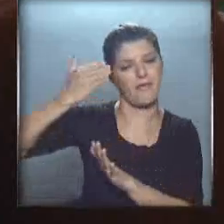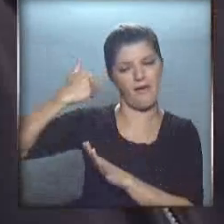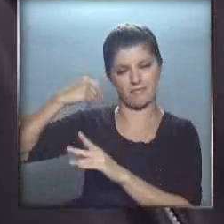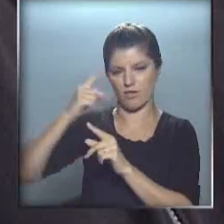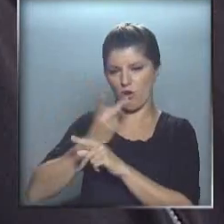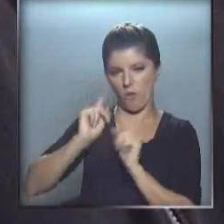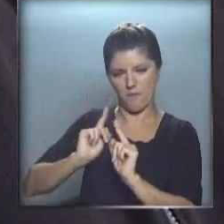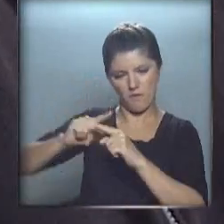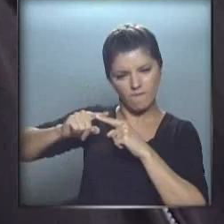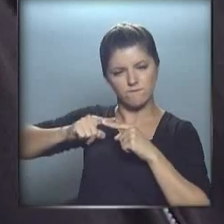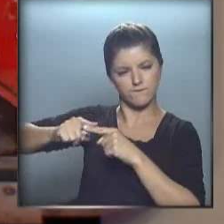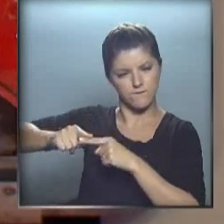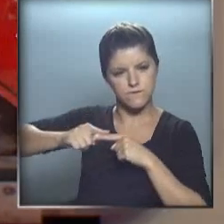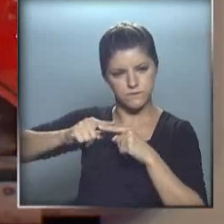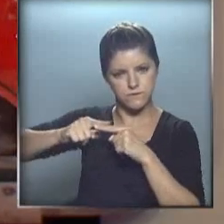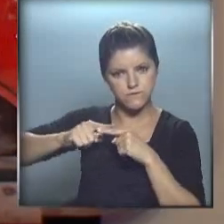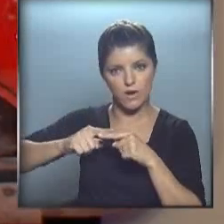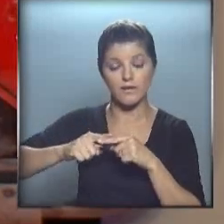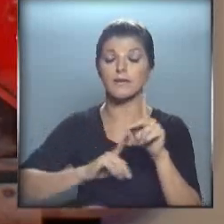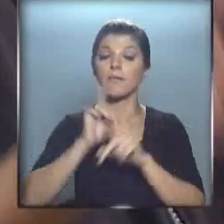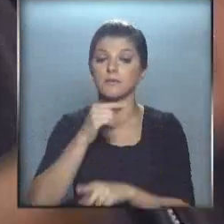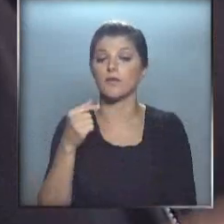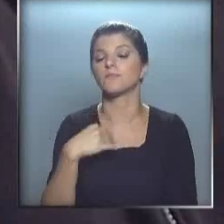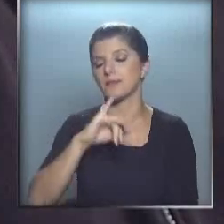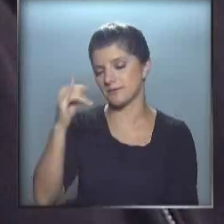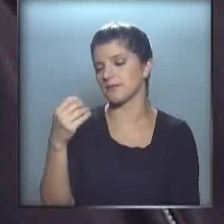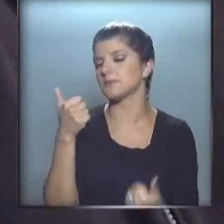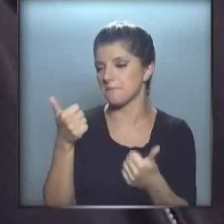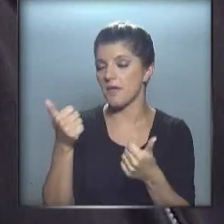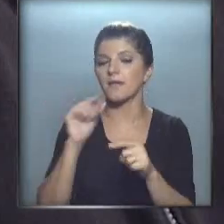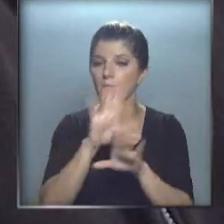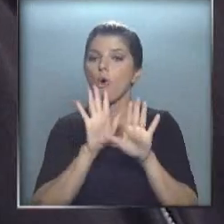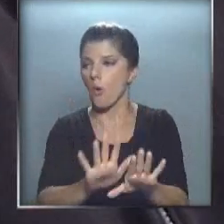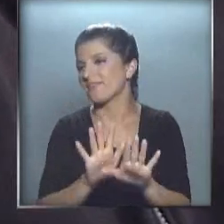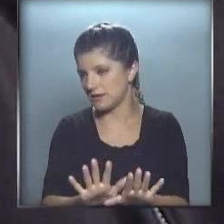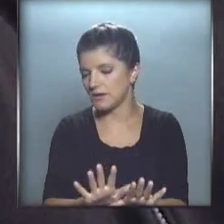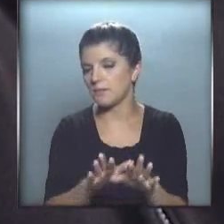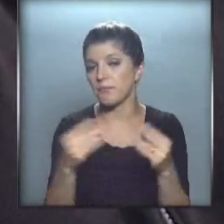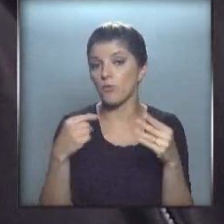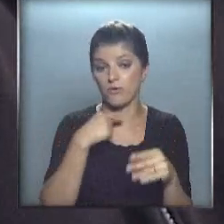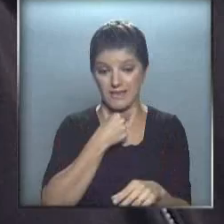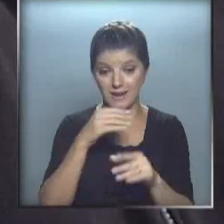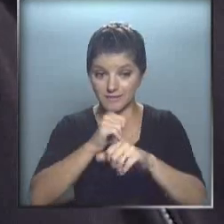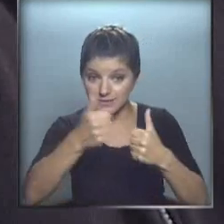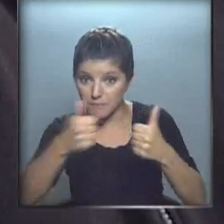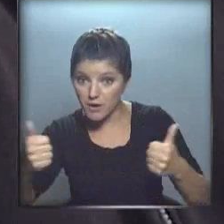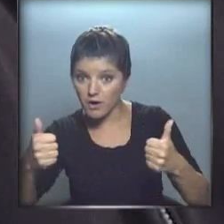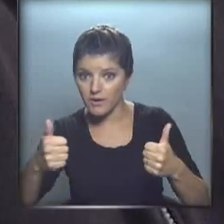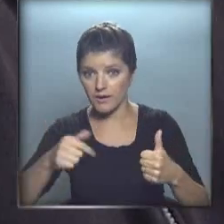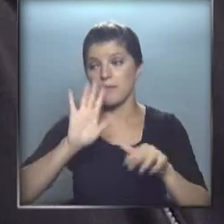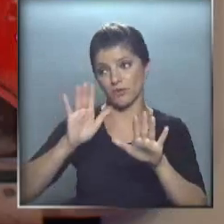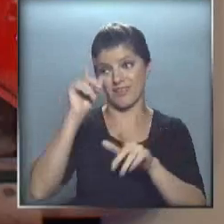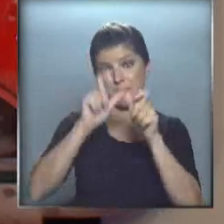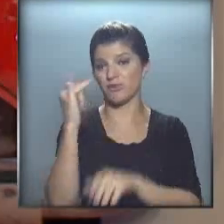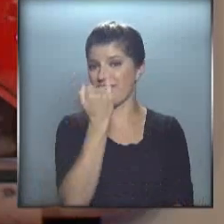ellos, viene por X motivo. Y a veces uno, está bien, tampoco lo va a dejar tan así, pero uno lo quiere separar. Los que filman ya de por sí está